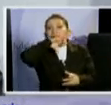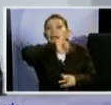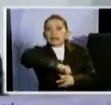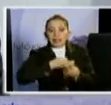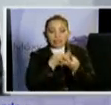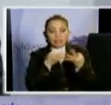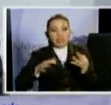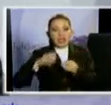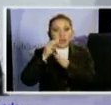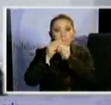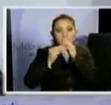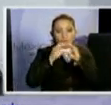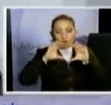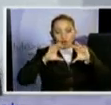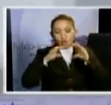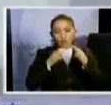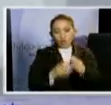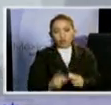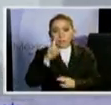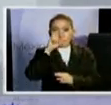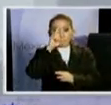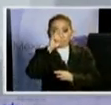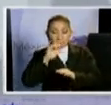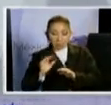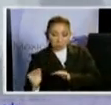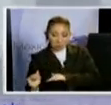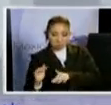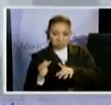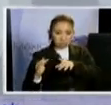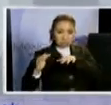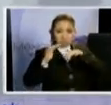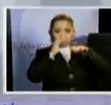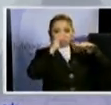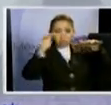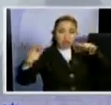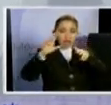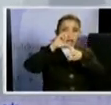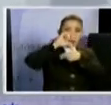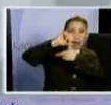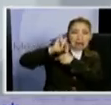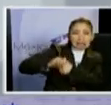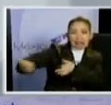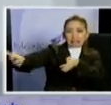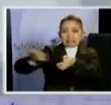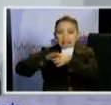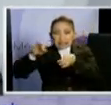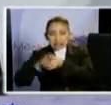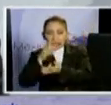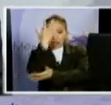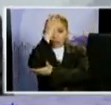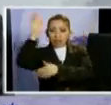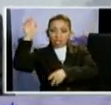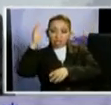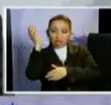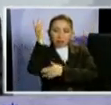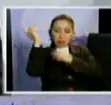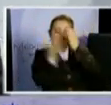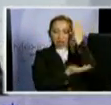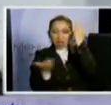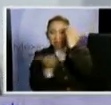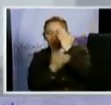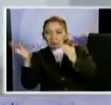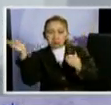Tierra, la elevación del nivel de los mares, los vaivenes meteorológicos, la deforestación y sobre